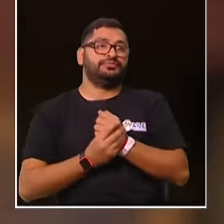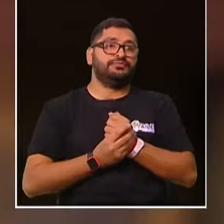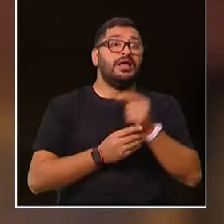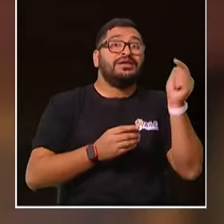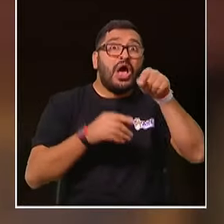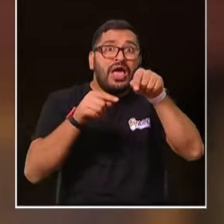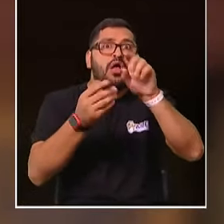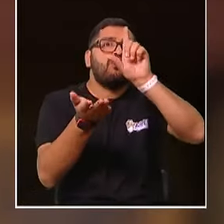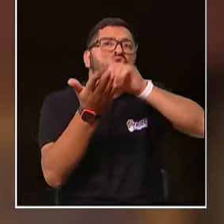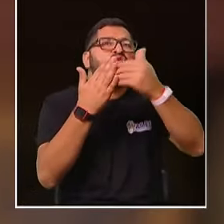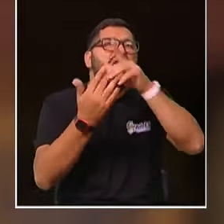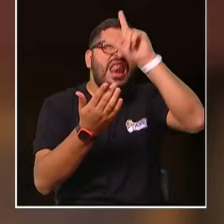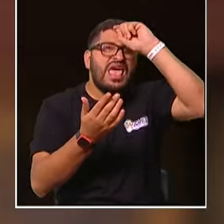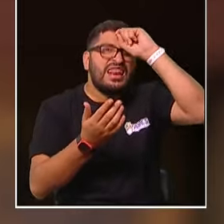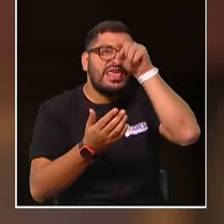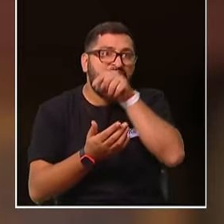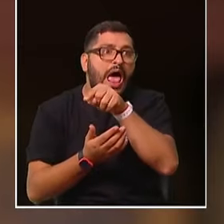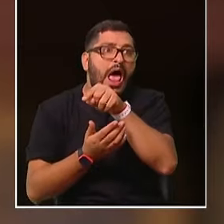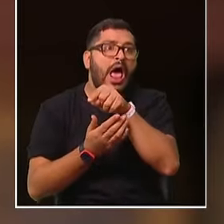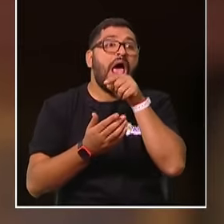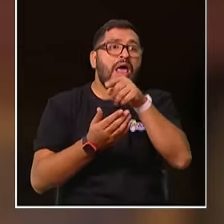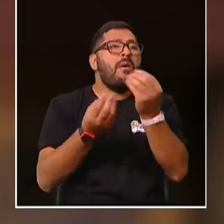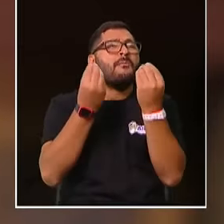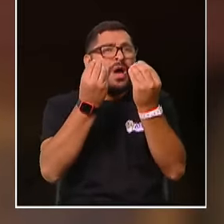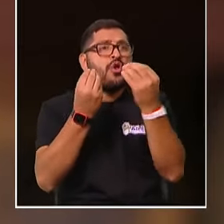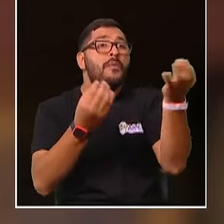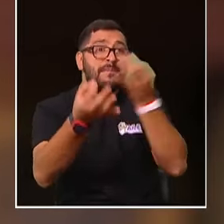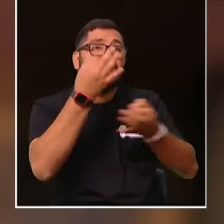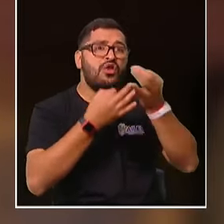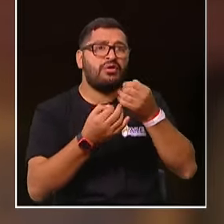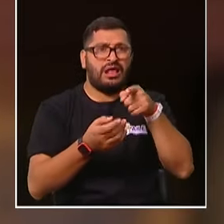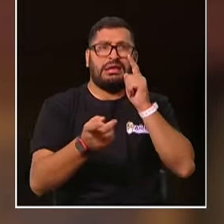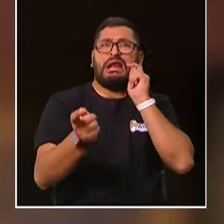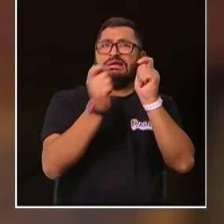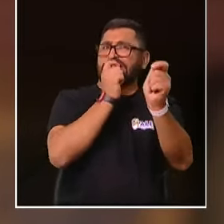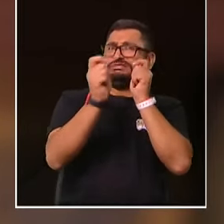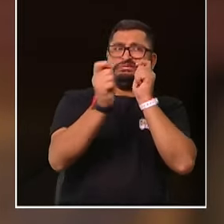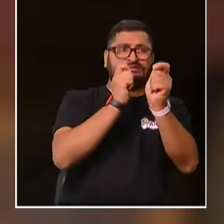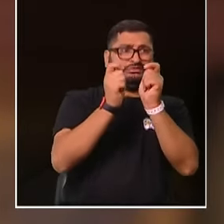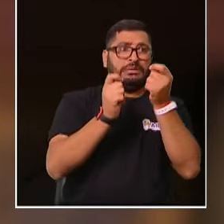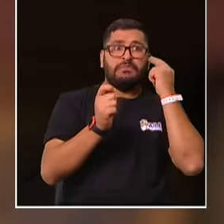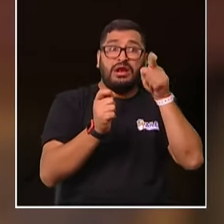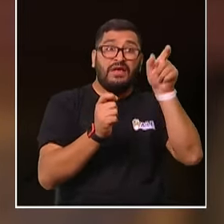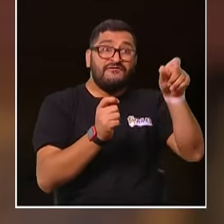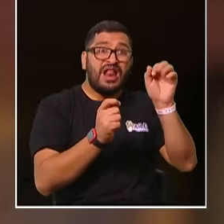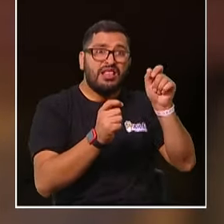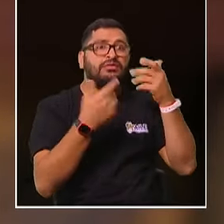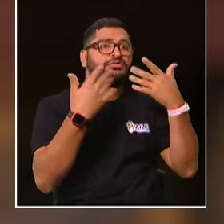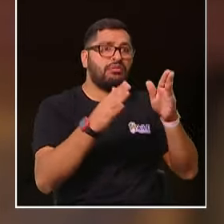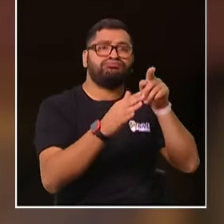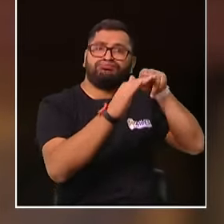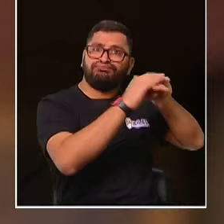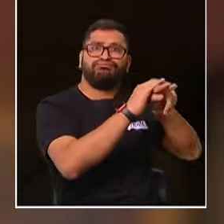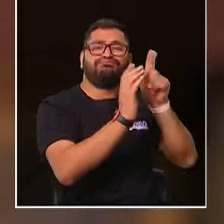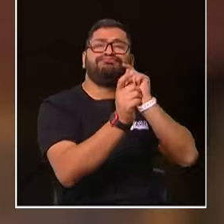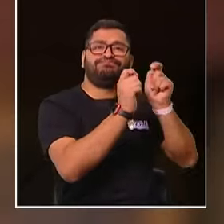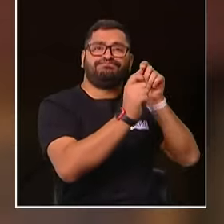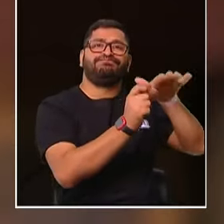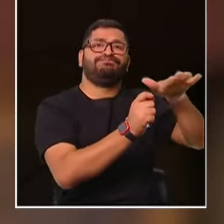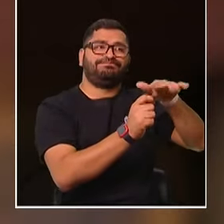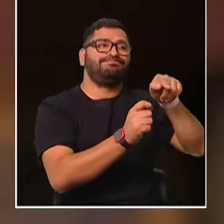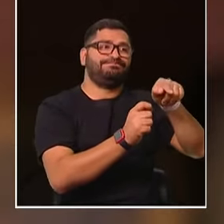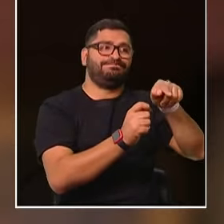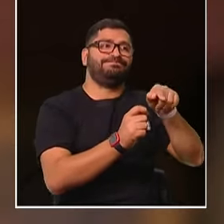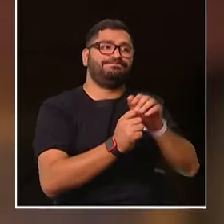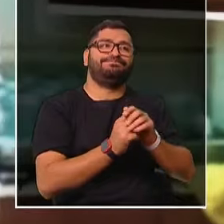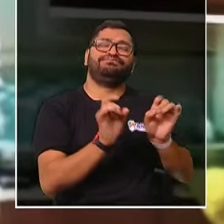Llegó a la clínica y bueno, me dijeron ya, el riesgo vital no está, pero Fernanda va a quedar en estado